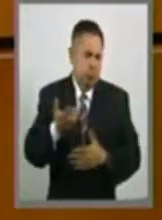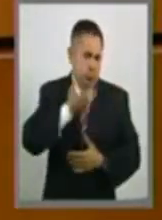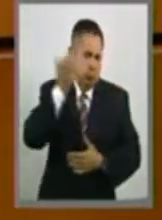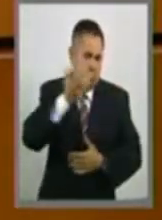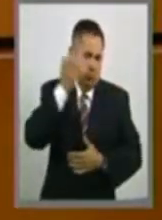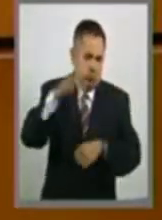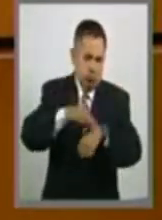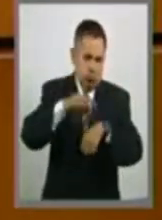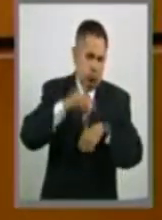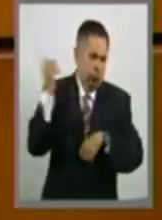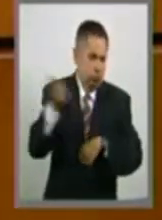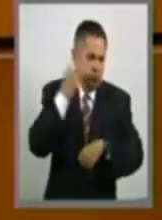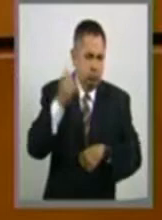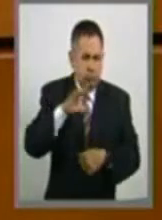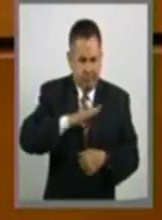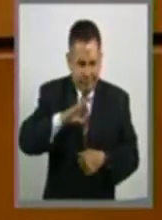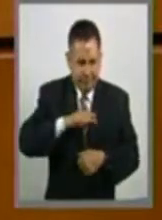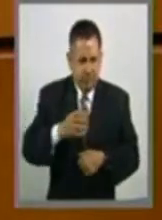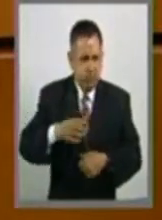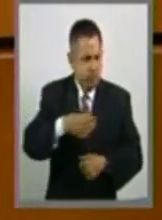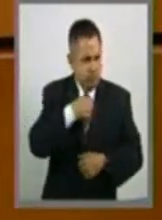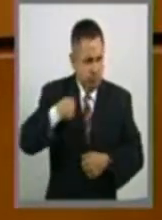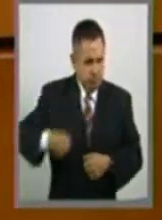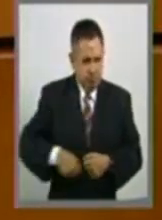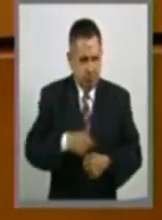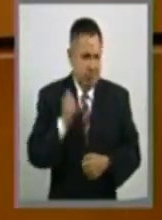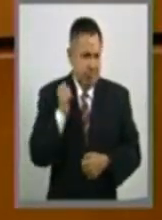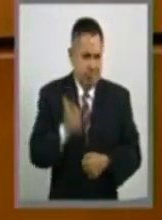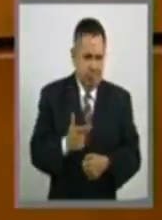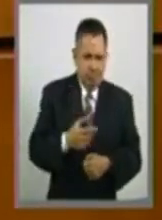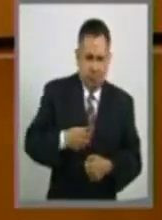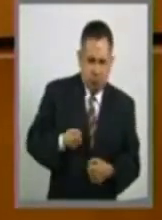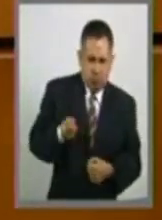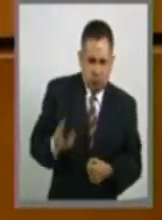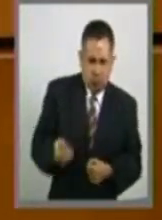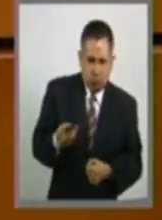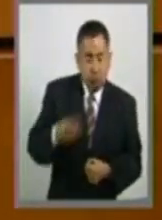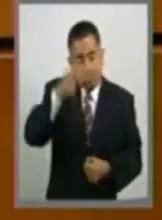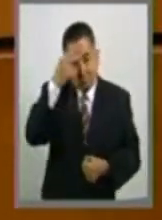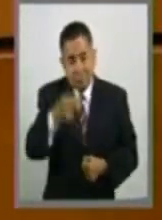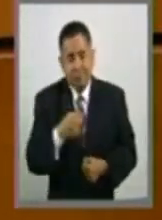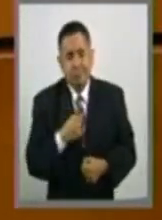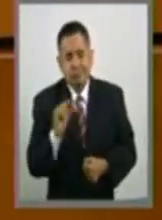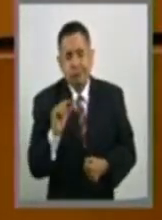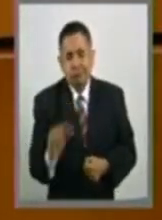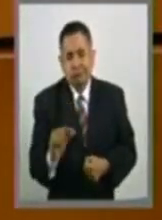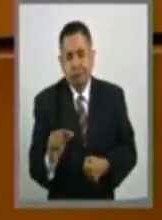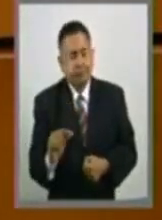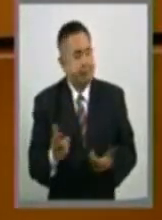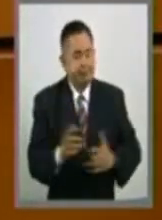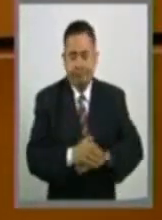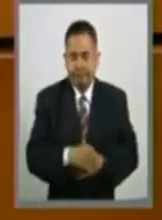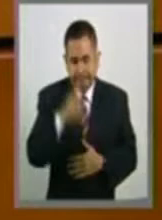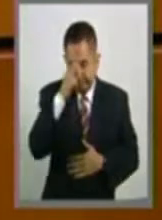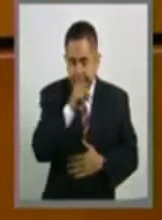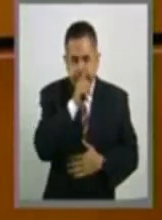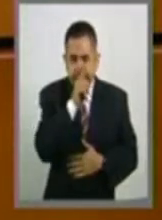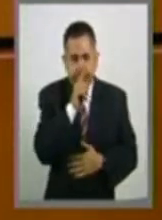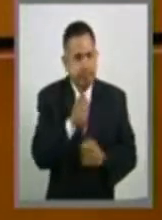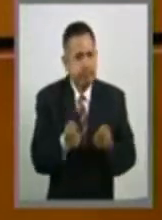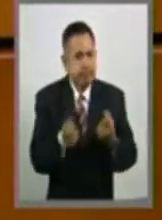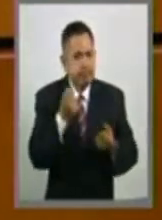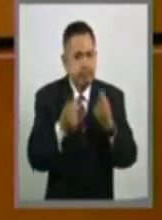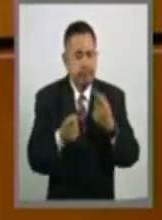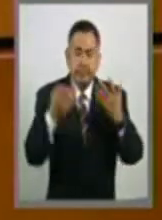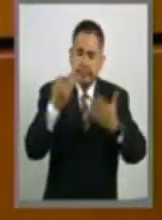vez más frecuente, es una práctica que en México presenta índices bajos, entre otras razones, por la falta